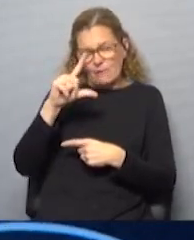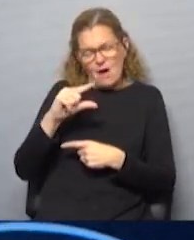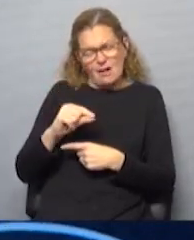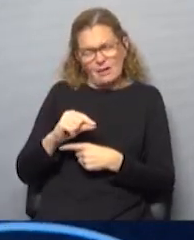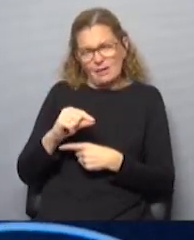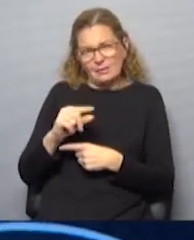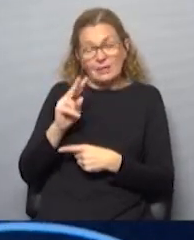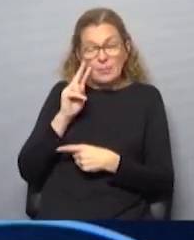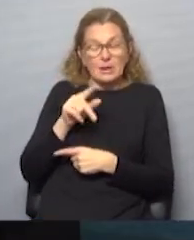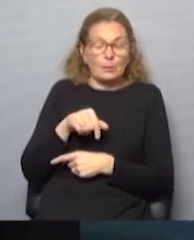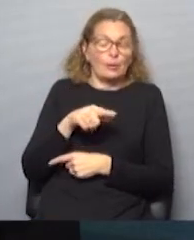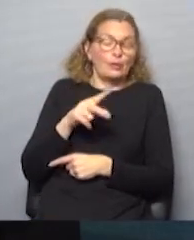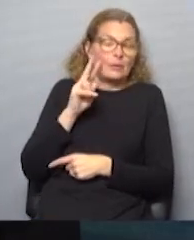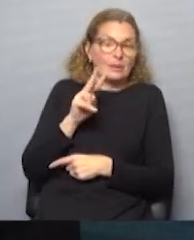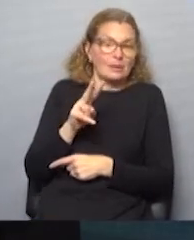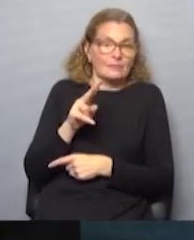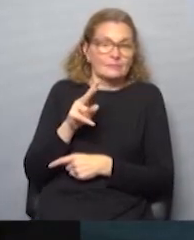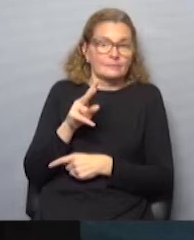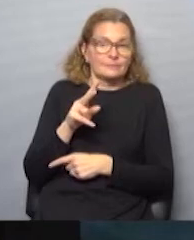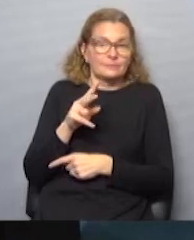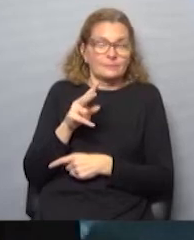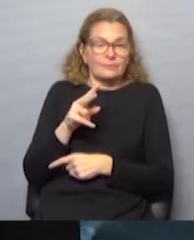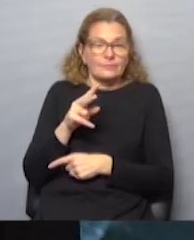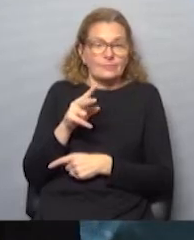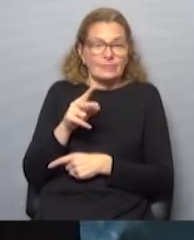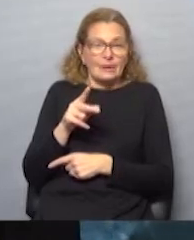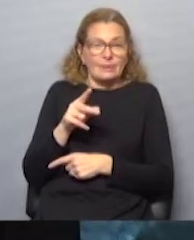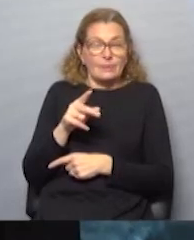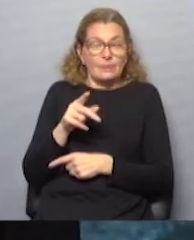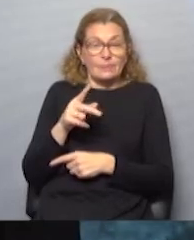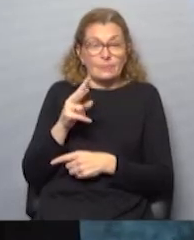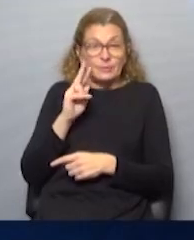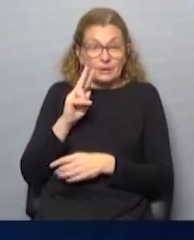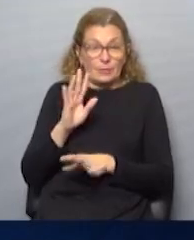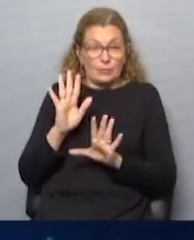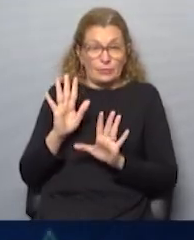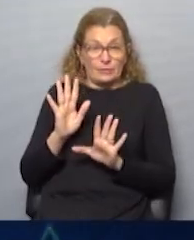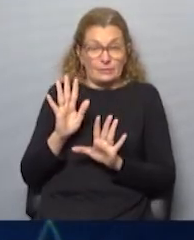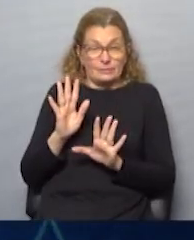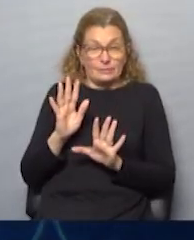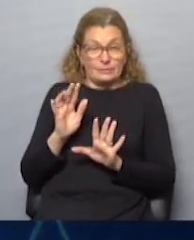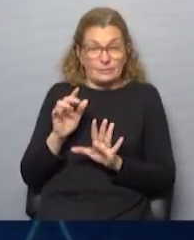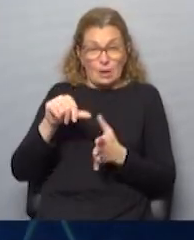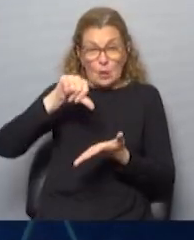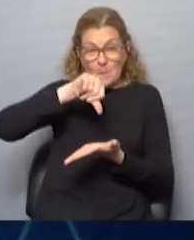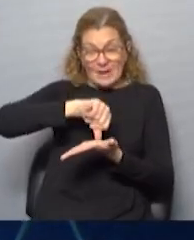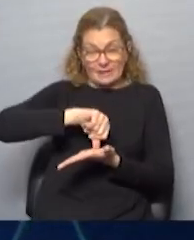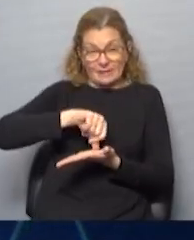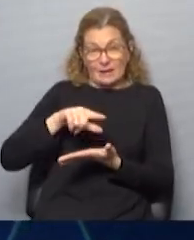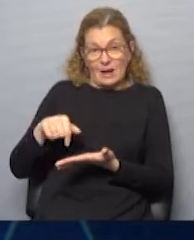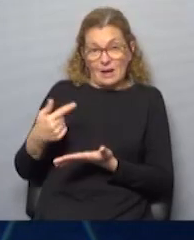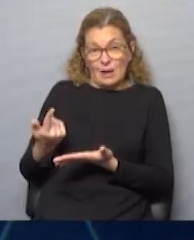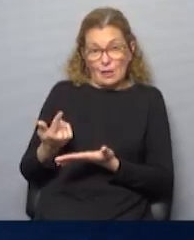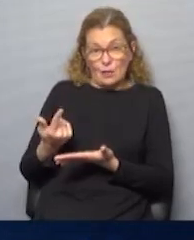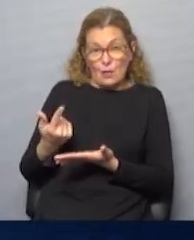se mire por donde se mire se mire en términos relativos a los países como puede ser